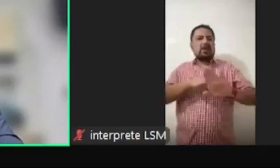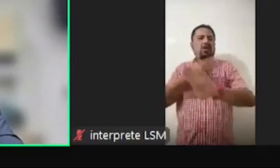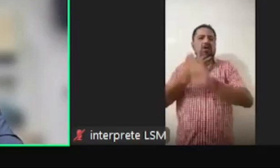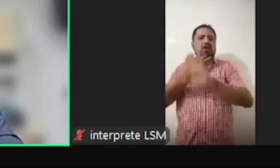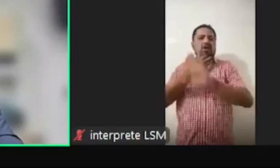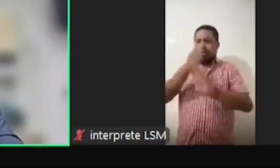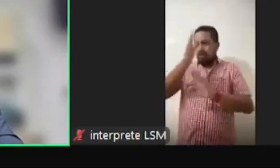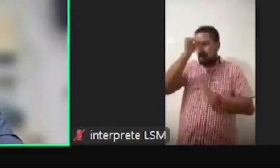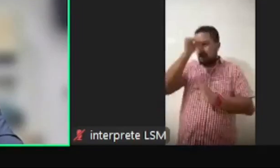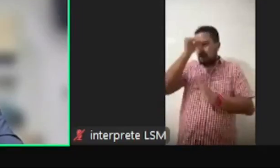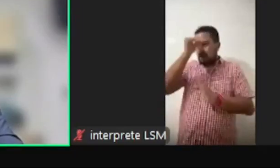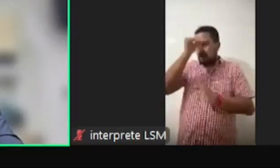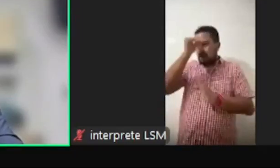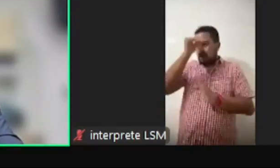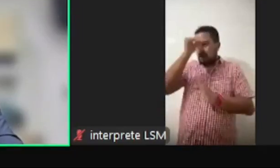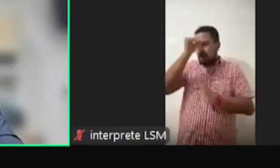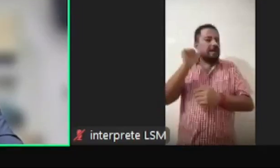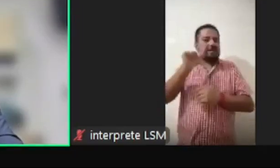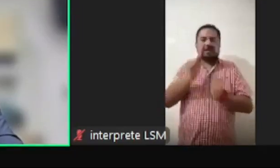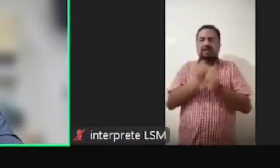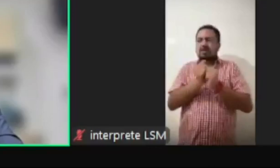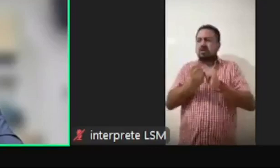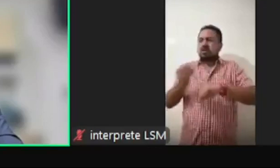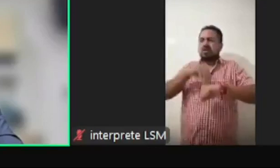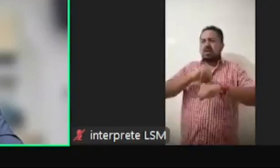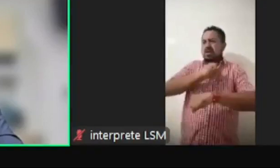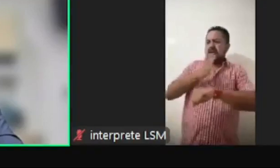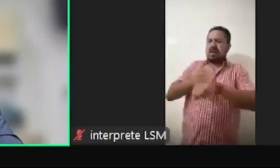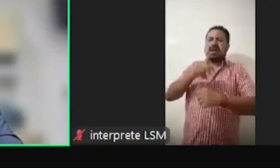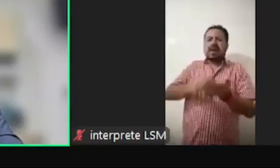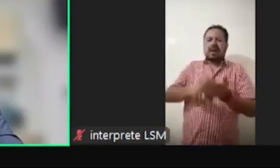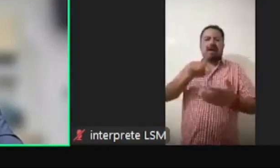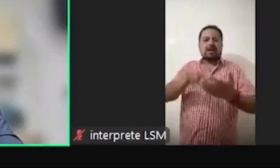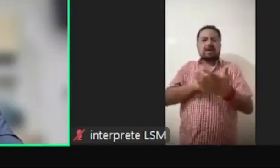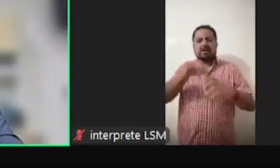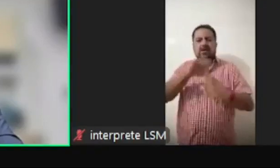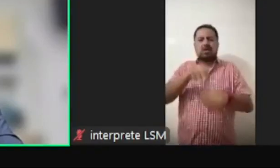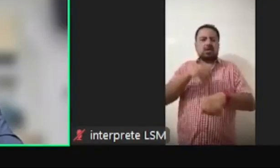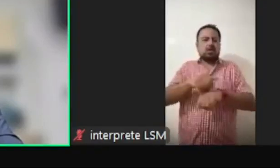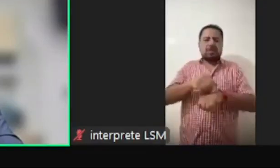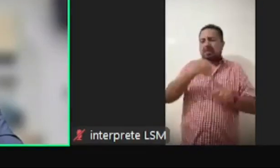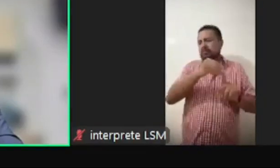del 24 de abril, dictado en el procedimiento sancionador electoral con número de expediente